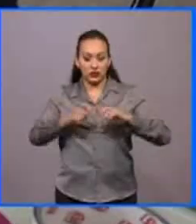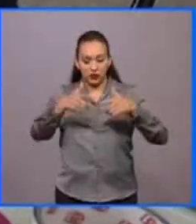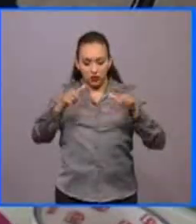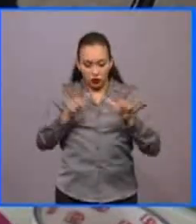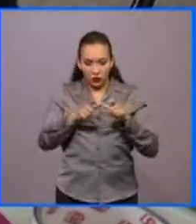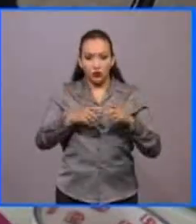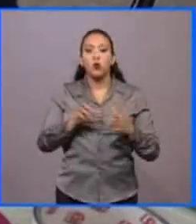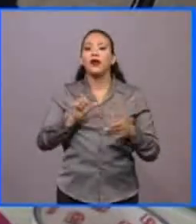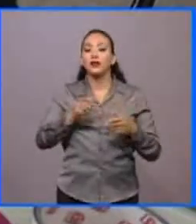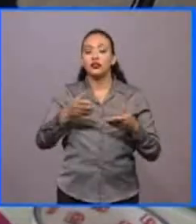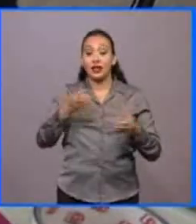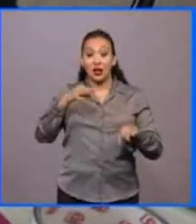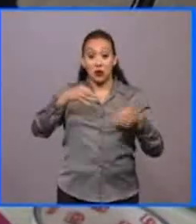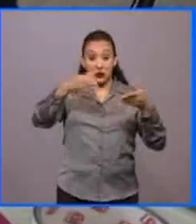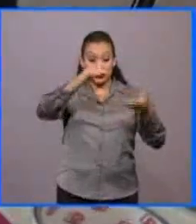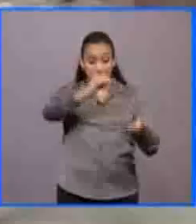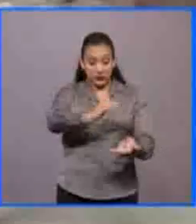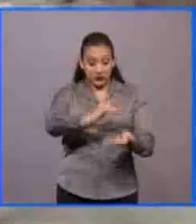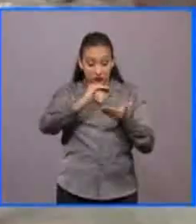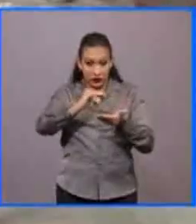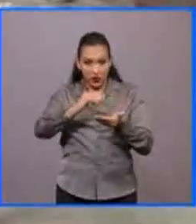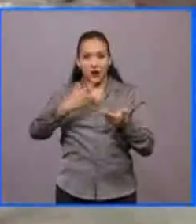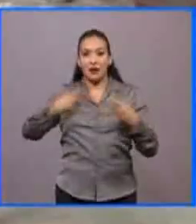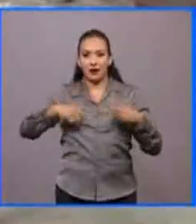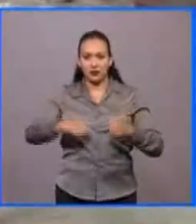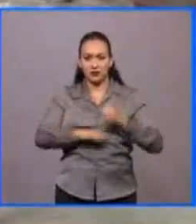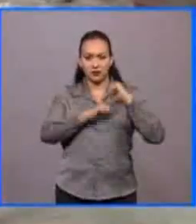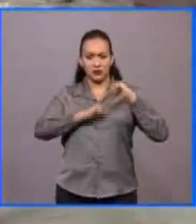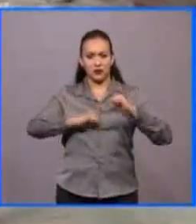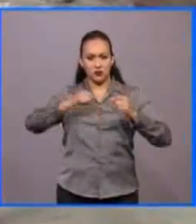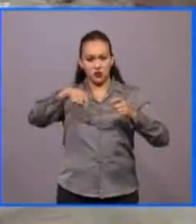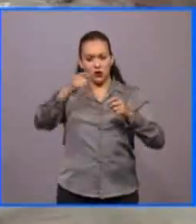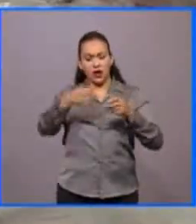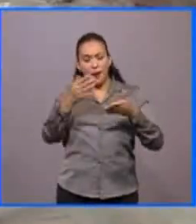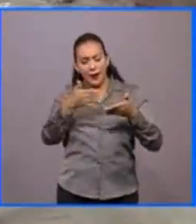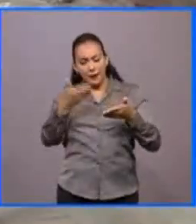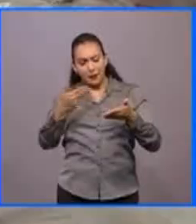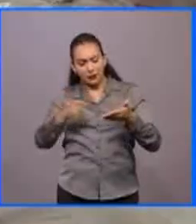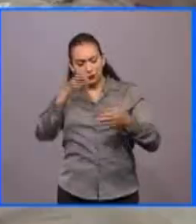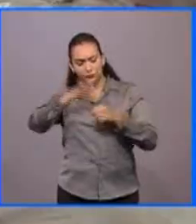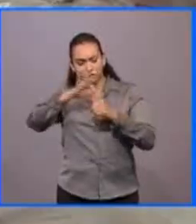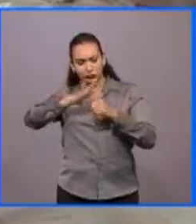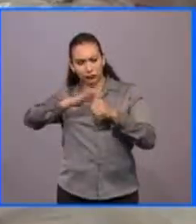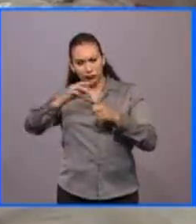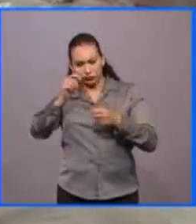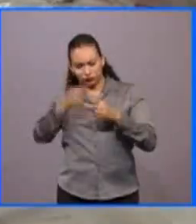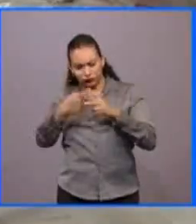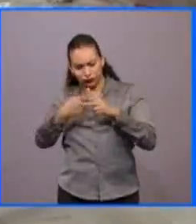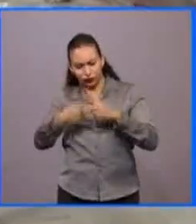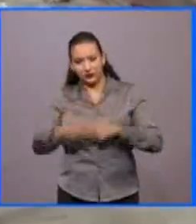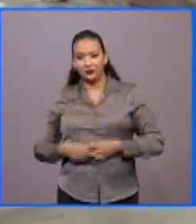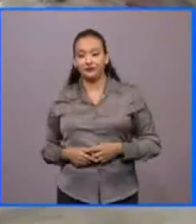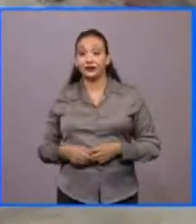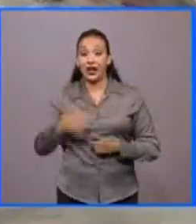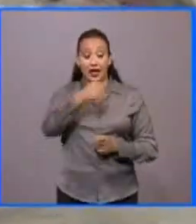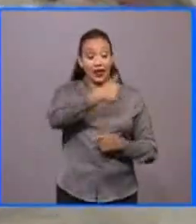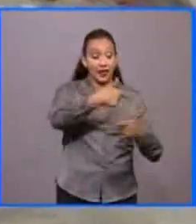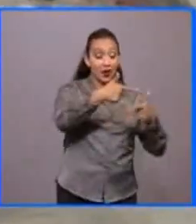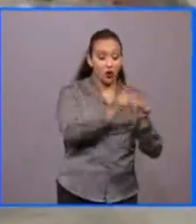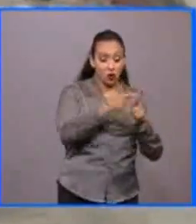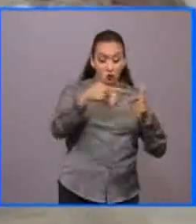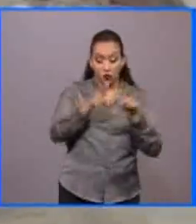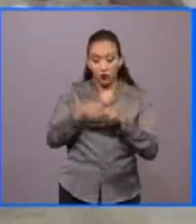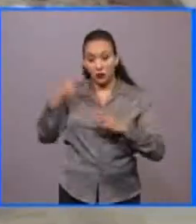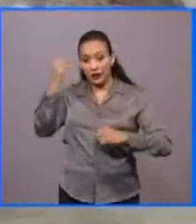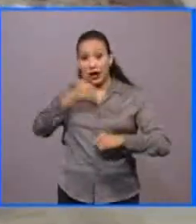los paquetes electorales lleguen a las sedes de los consejos distritales conforme a la logística aprobada. Cada grupo revisará